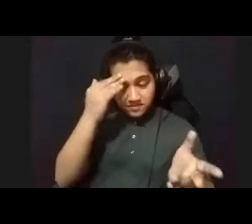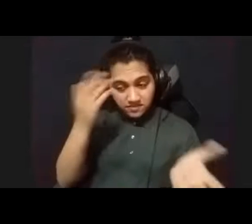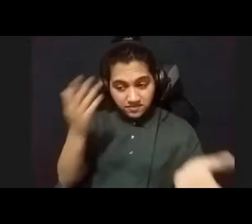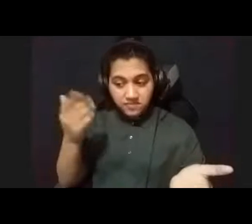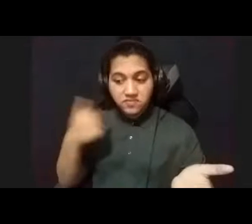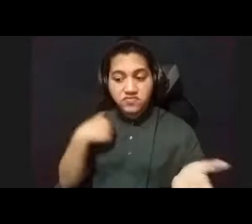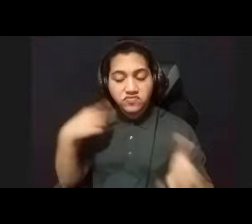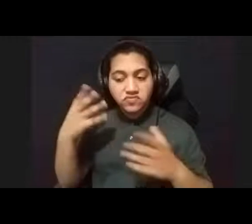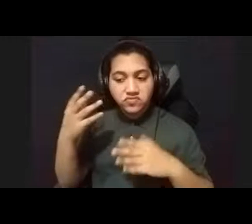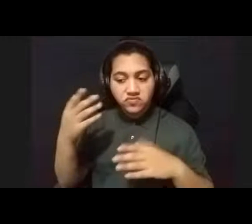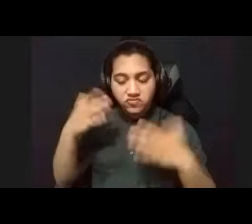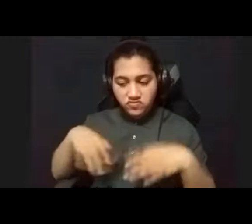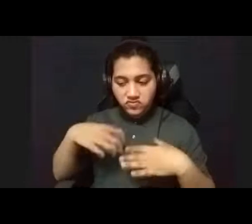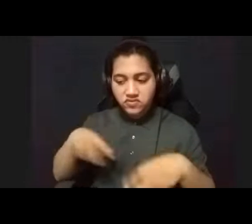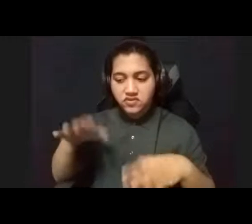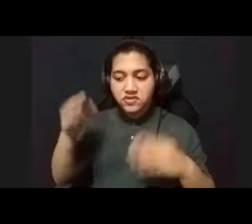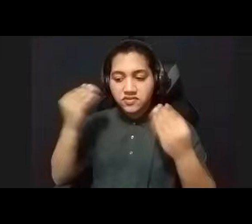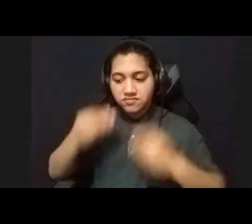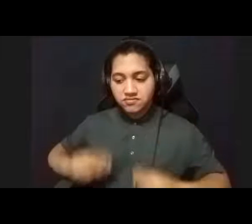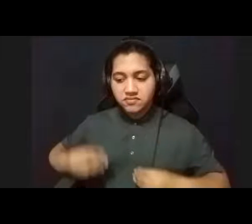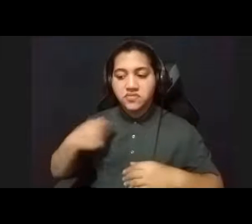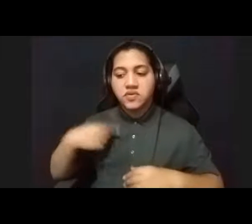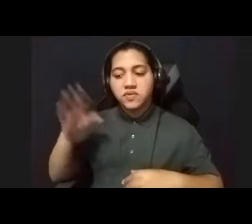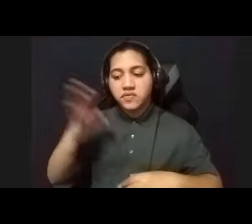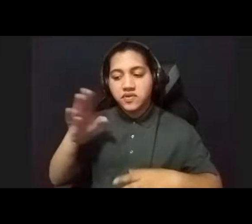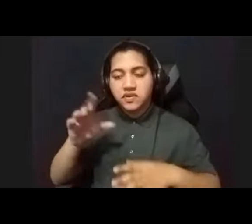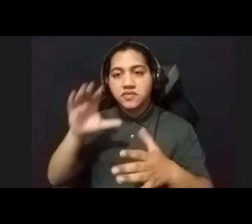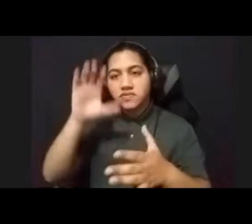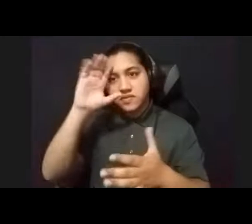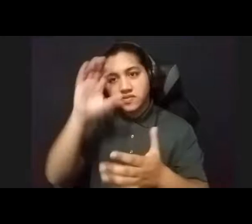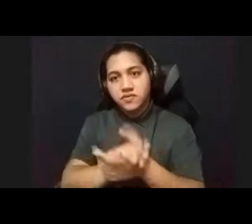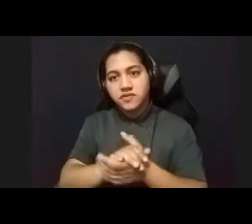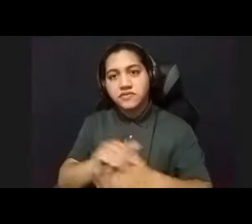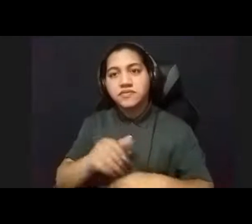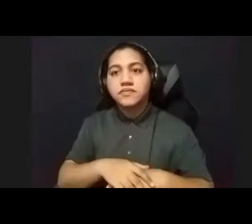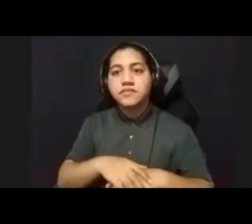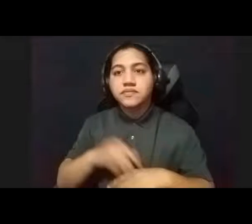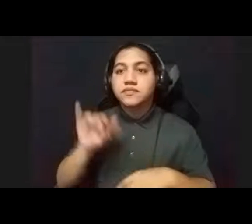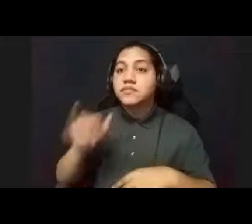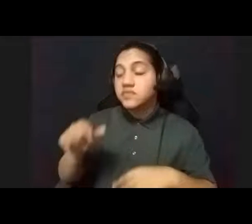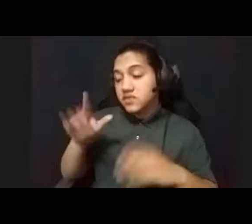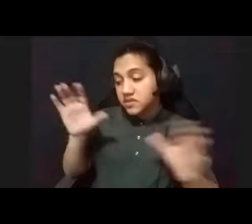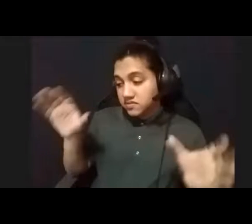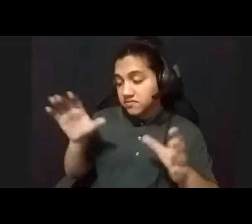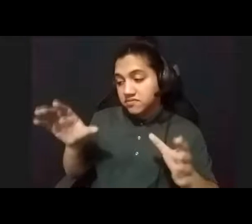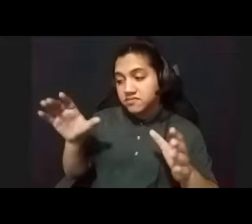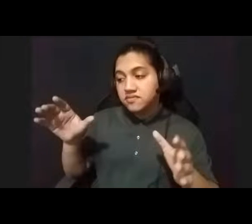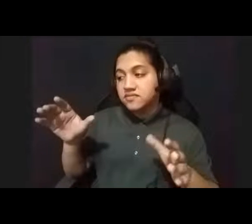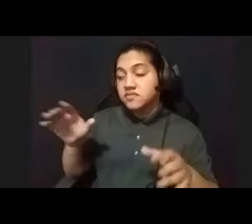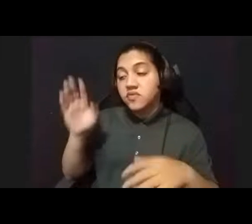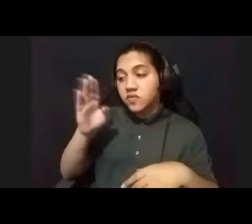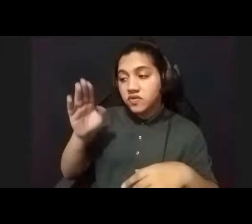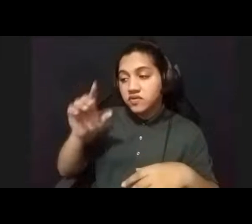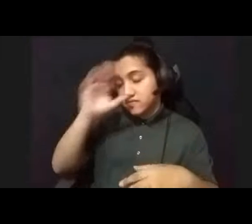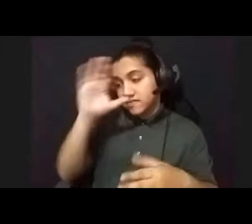voy a vestir, me voy a acicalar y me voy a buscar un marido. Y él le dice, pues eso es lo que vas a tener que hacer, buscarte un